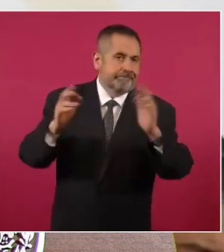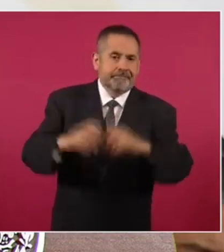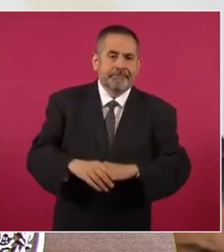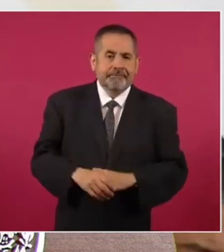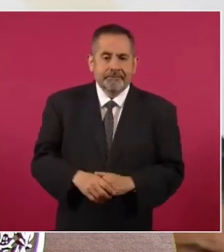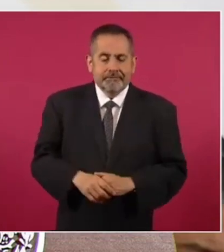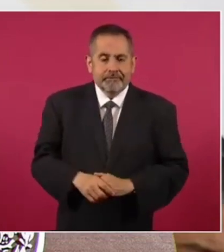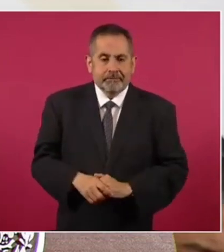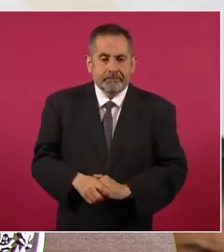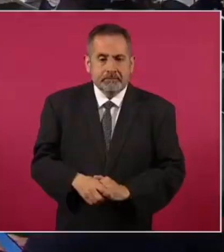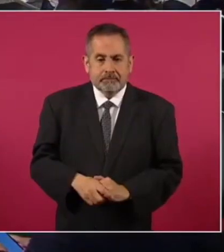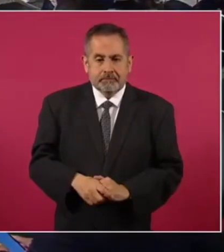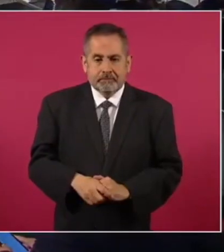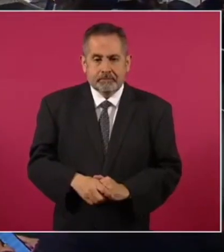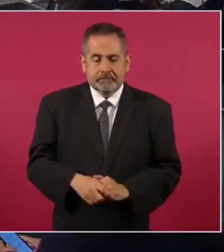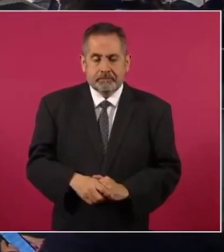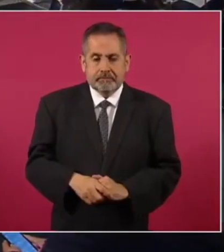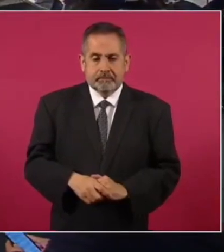¿mande?